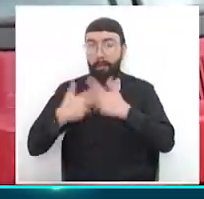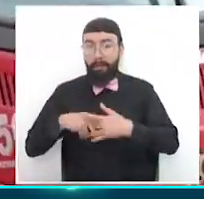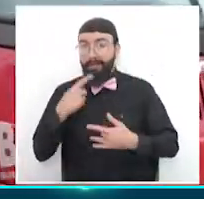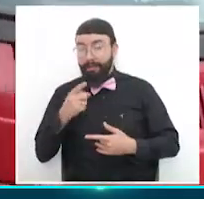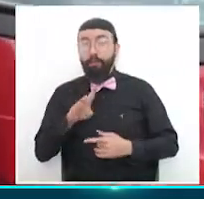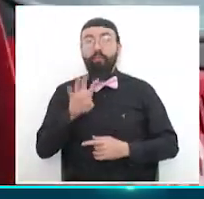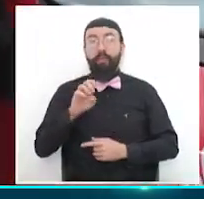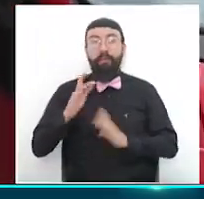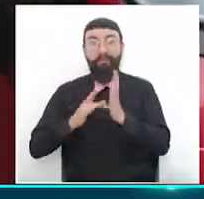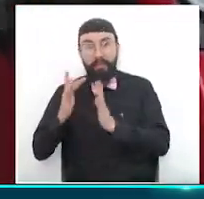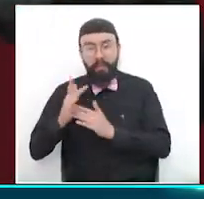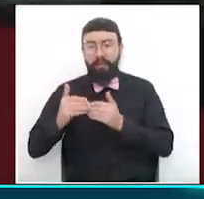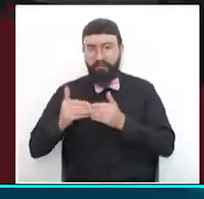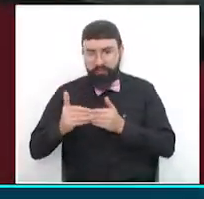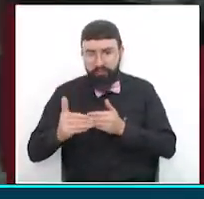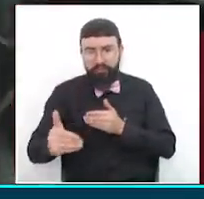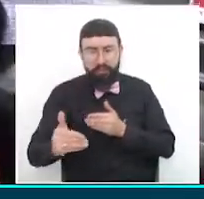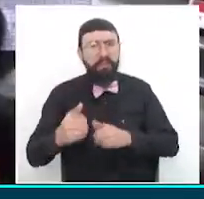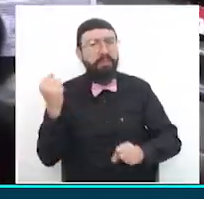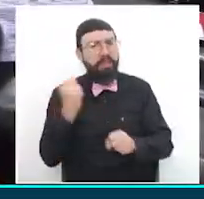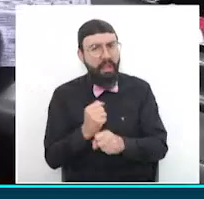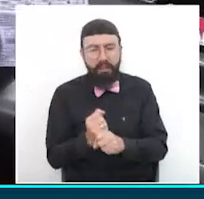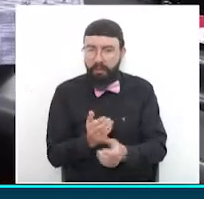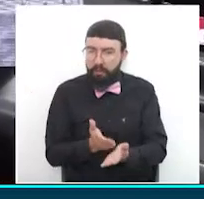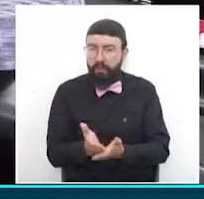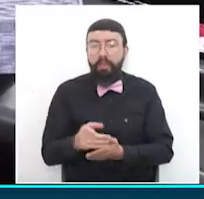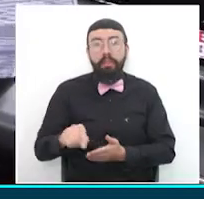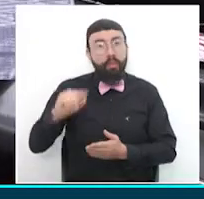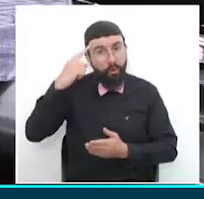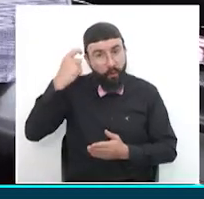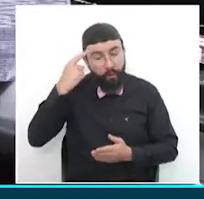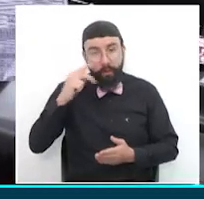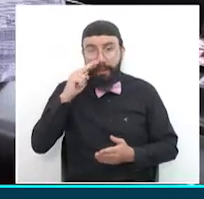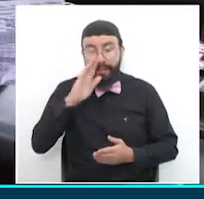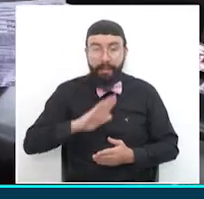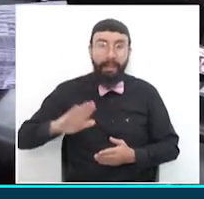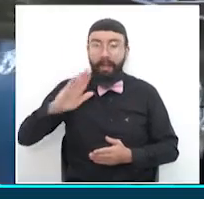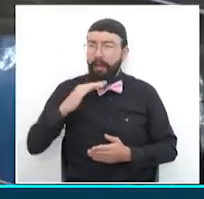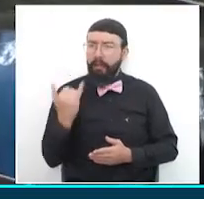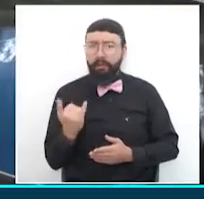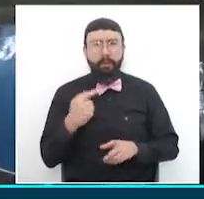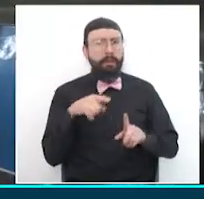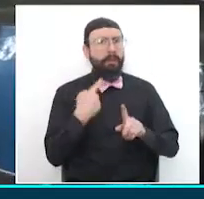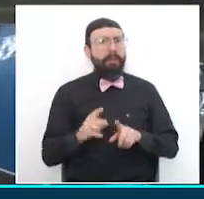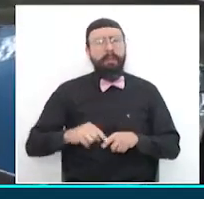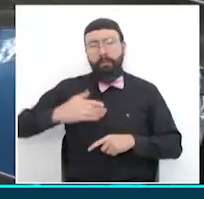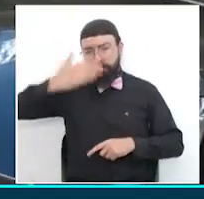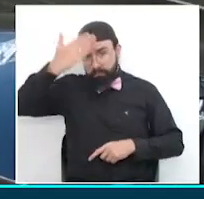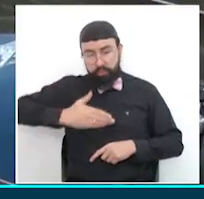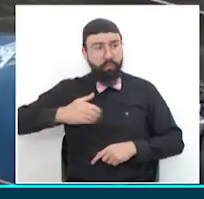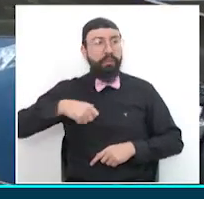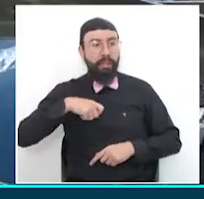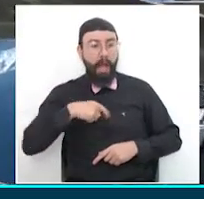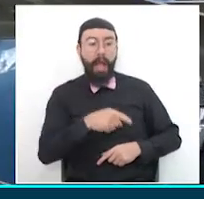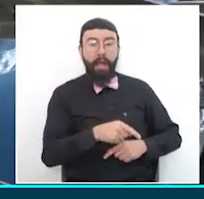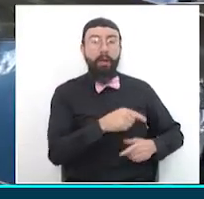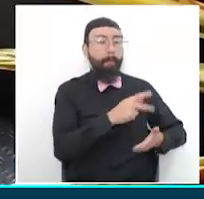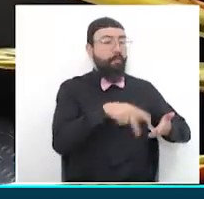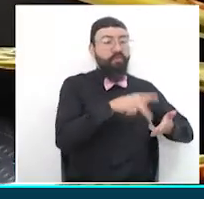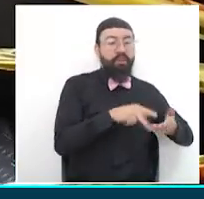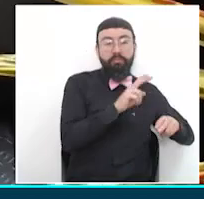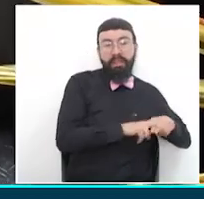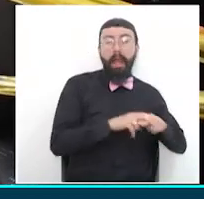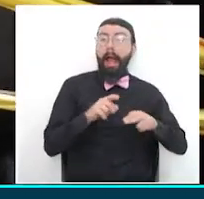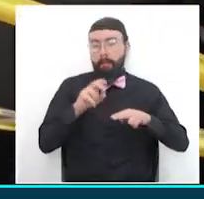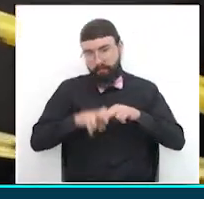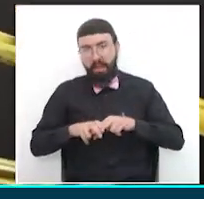viene trabajando con base a las exigencias del gobierno nacional. La mayoría de los buses cuentan con demarcación, señalización y restricción de sillas